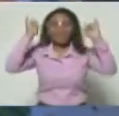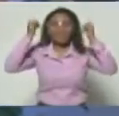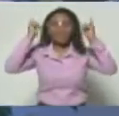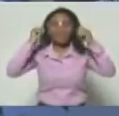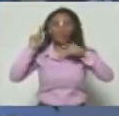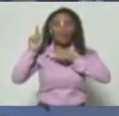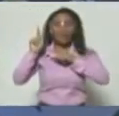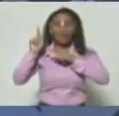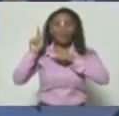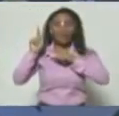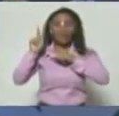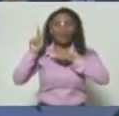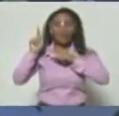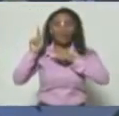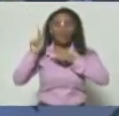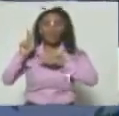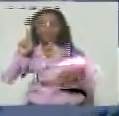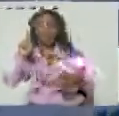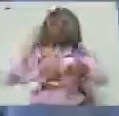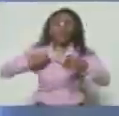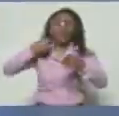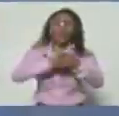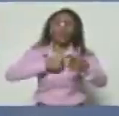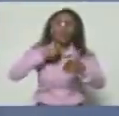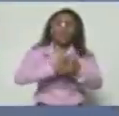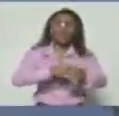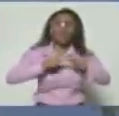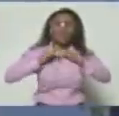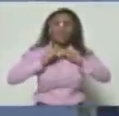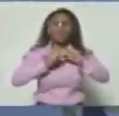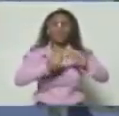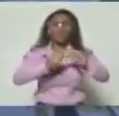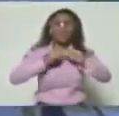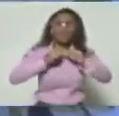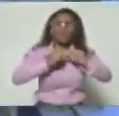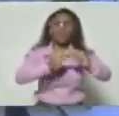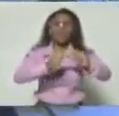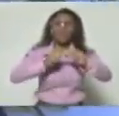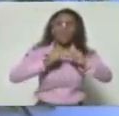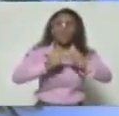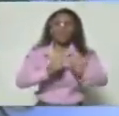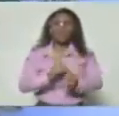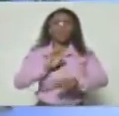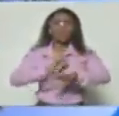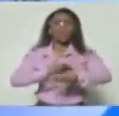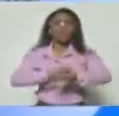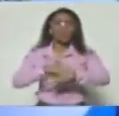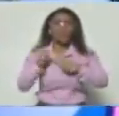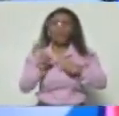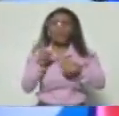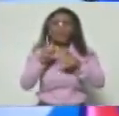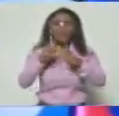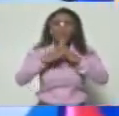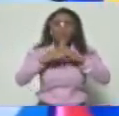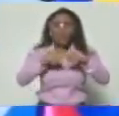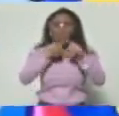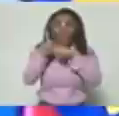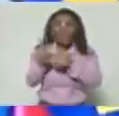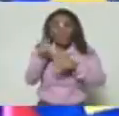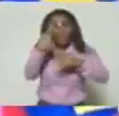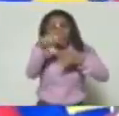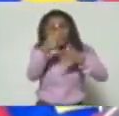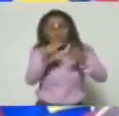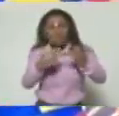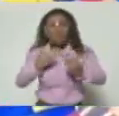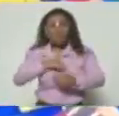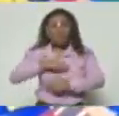celebración también se convierte en una batalla permanente, porque todas estas cosas que